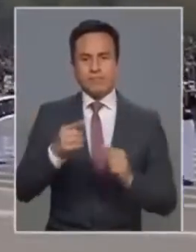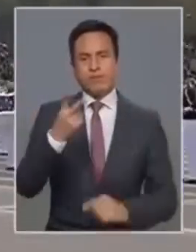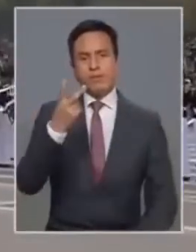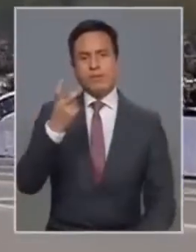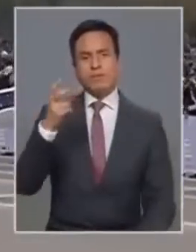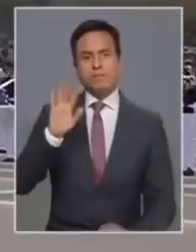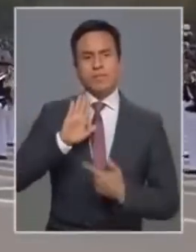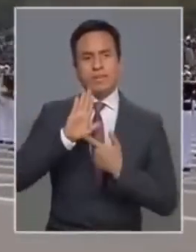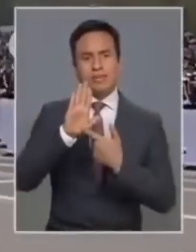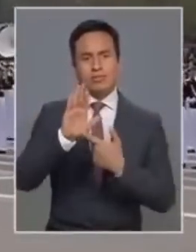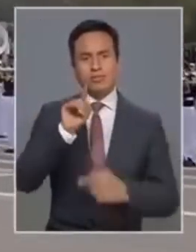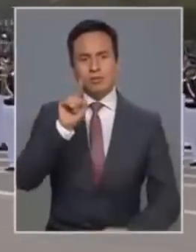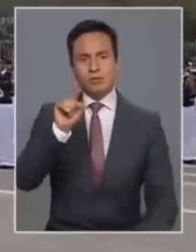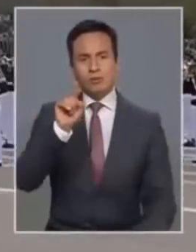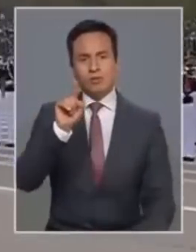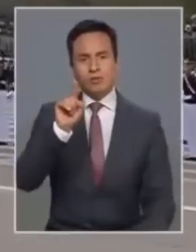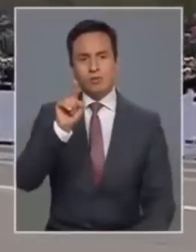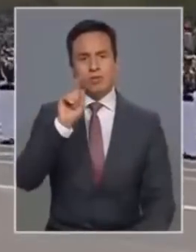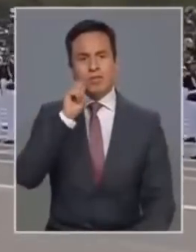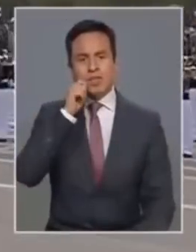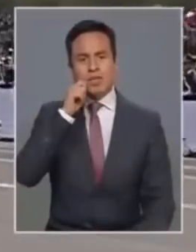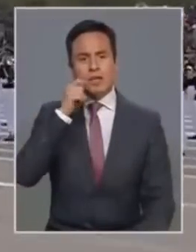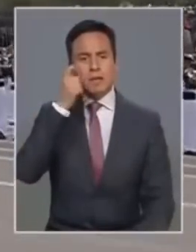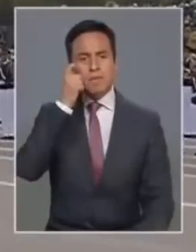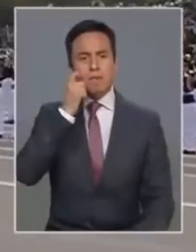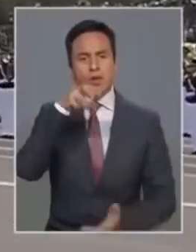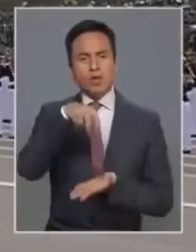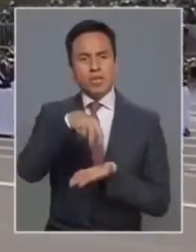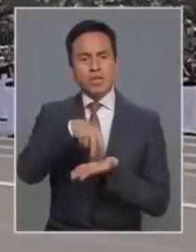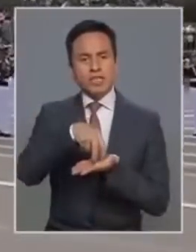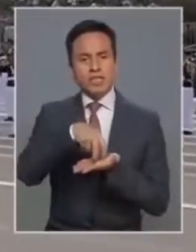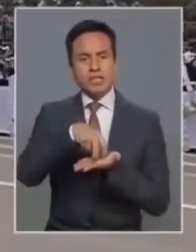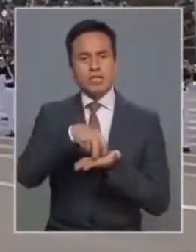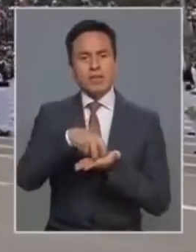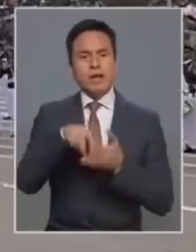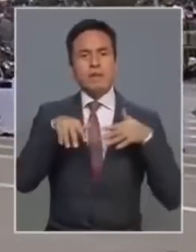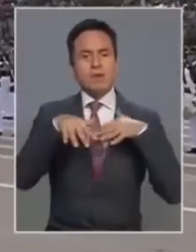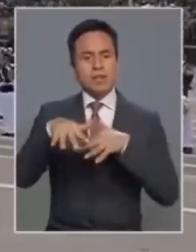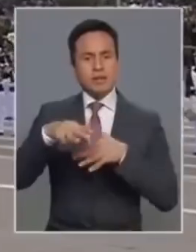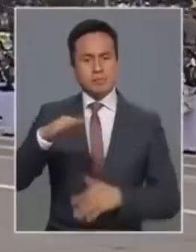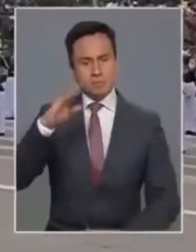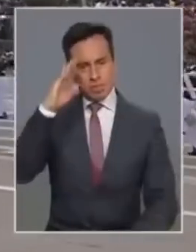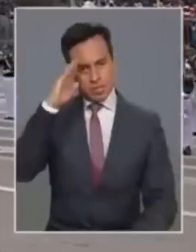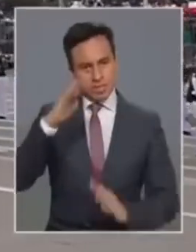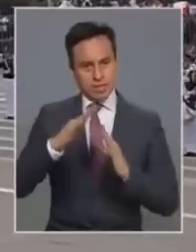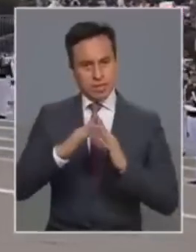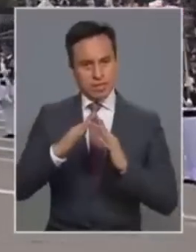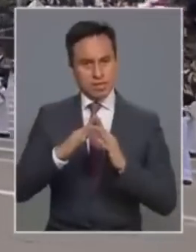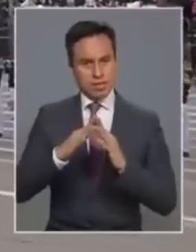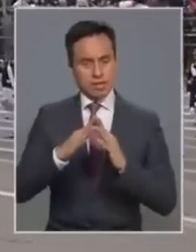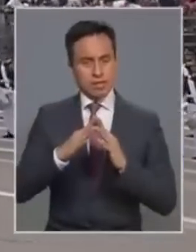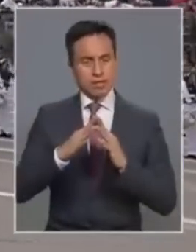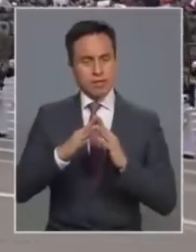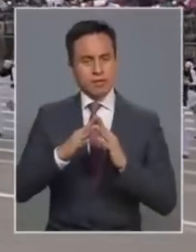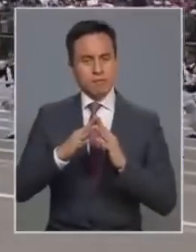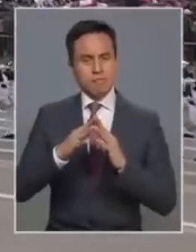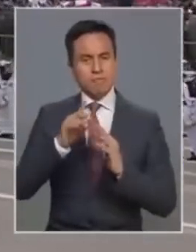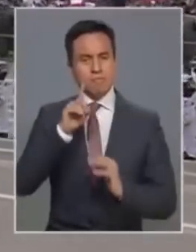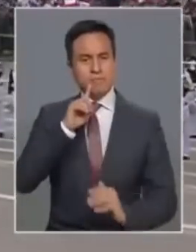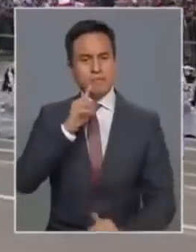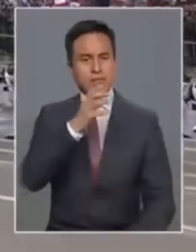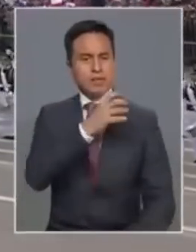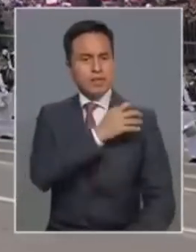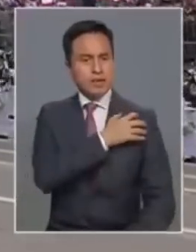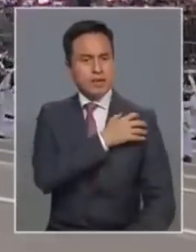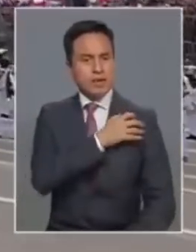su presentación en la elipse del Parque O'Higgins con motivo de la gran parada del carro 2022, pasa al mando de su líder, el capitán de